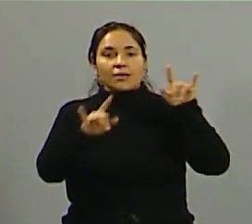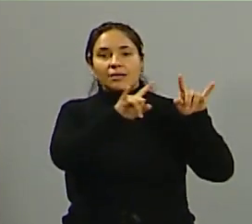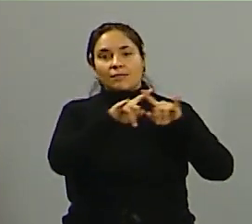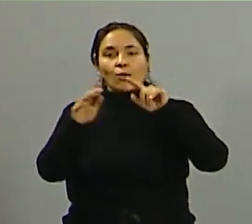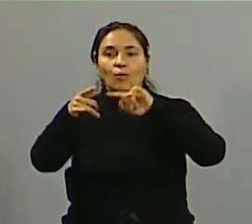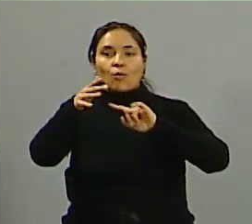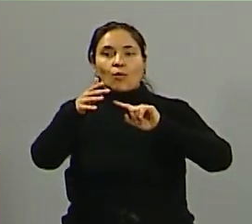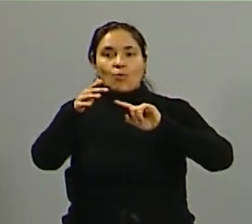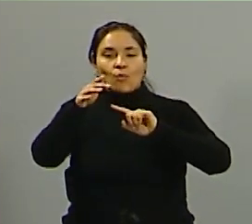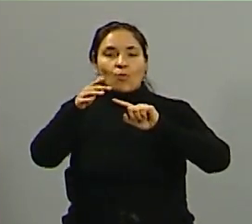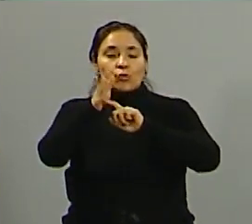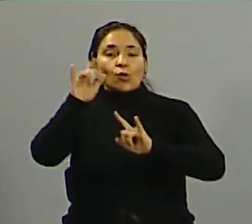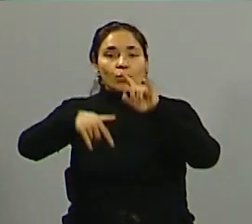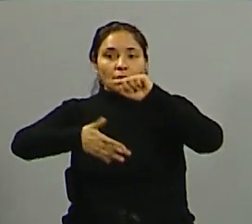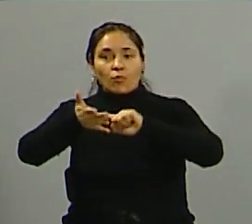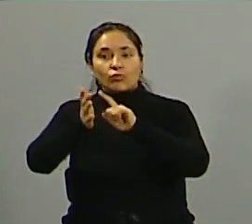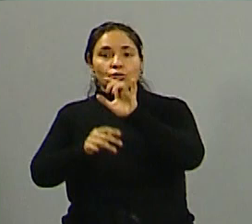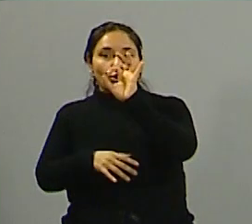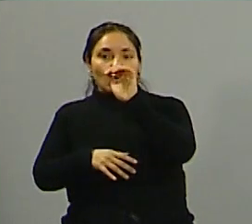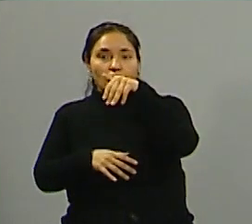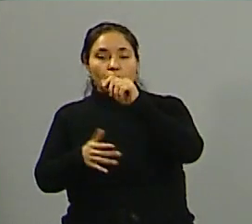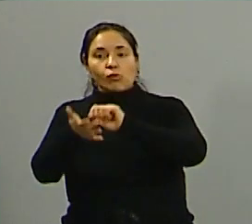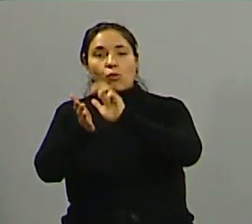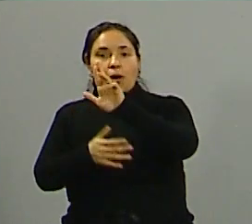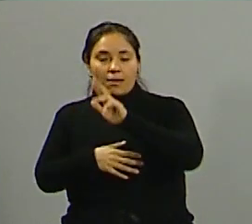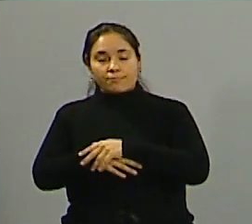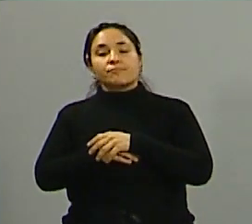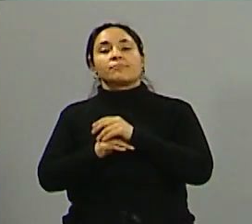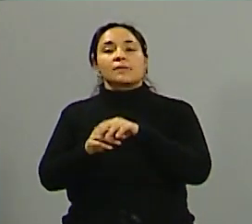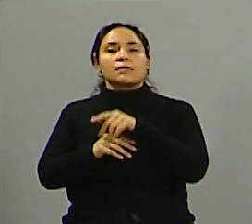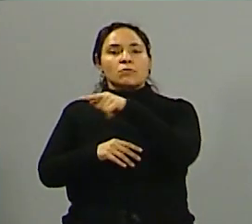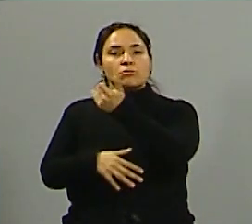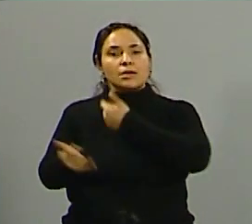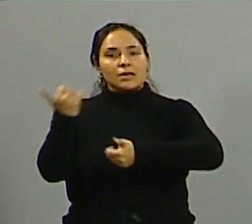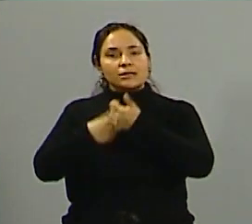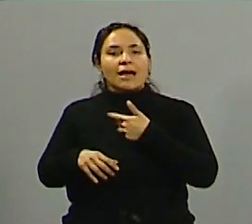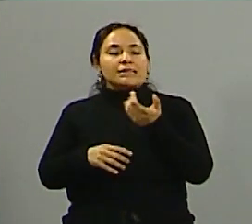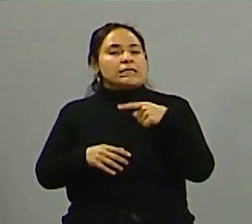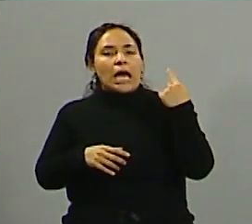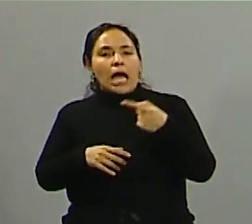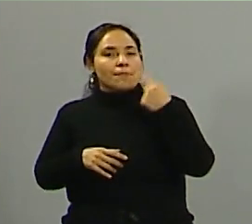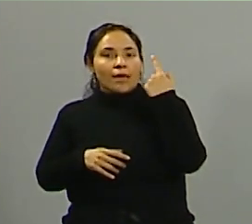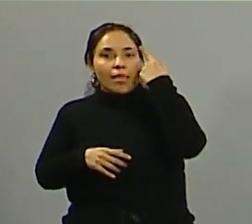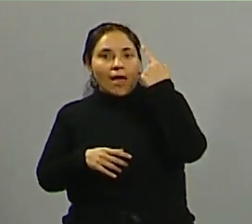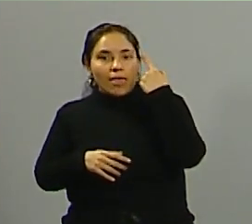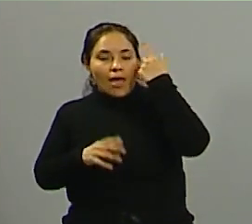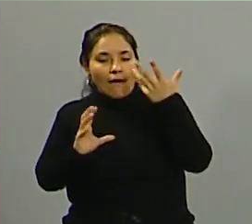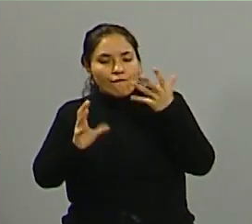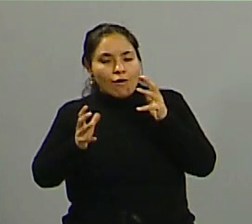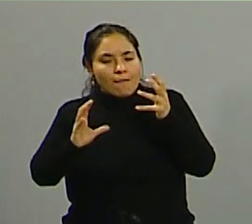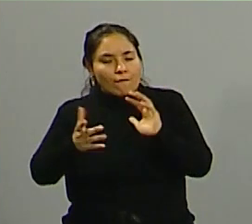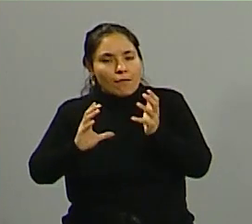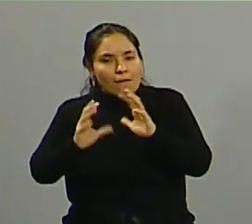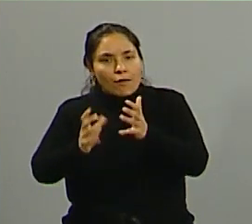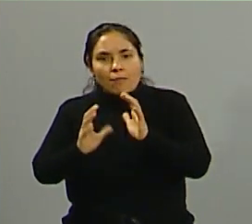www.unidiversidad.com.ar. Roberto, estábamos hablando de, vos me decías, era una estratega constante. Es la conclusión, obviamente, que llegan ustedes desde